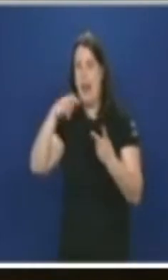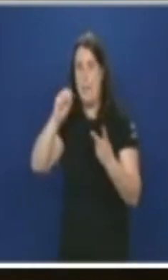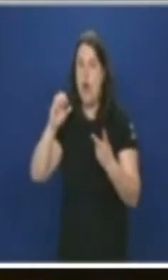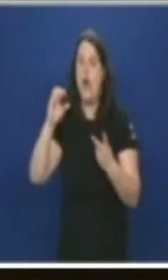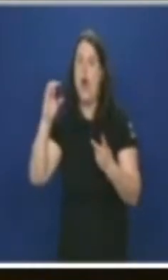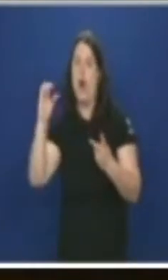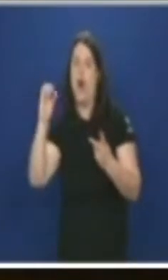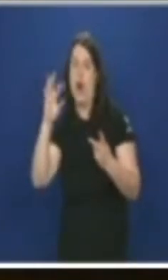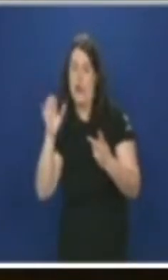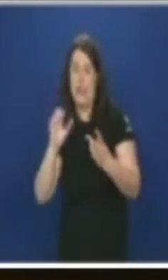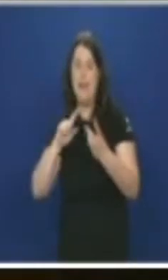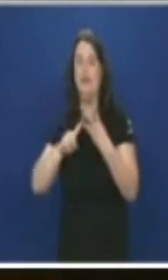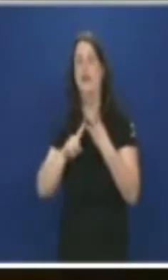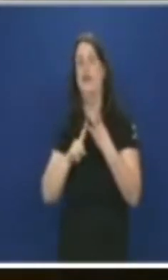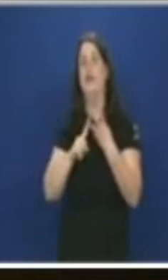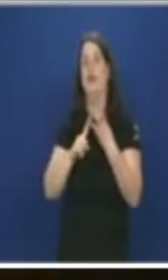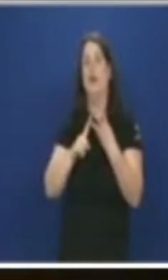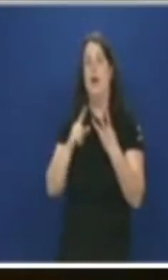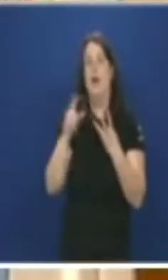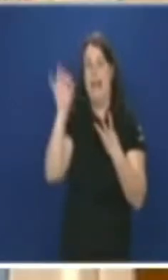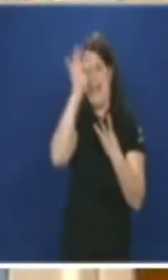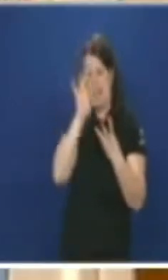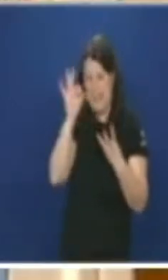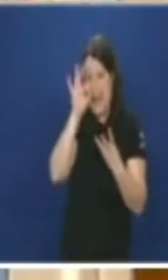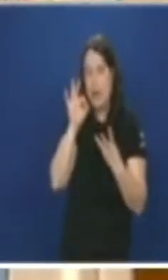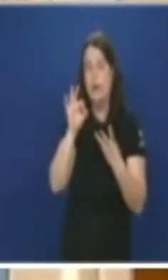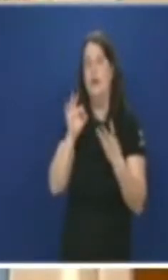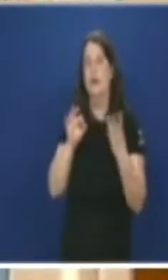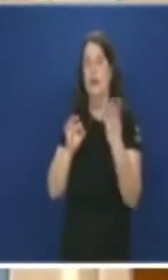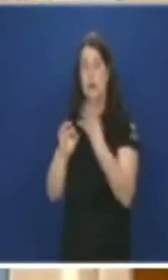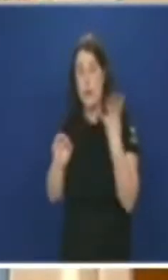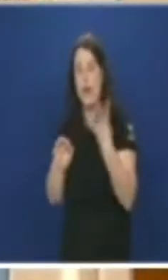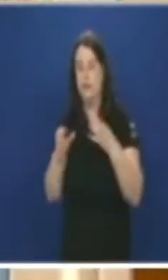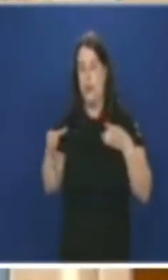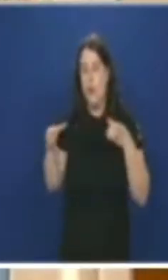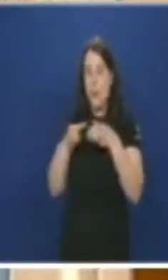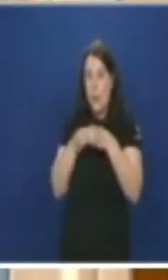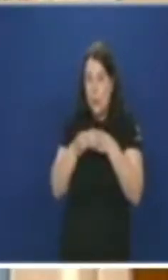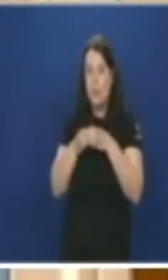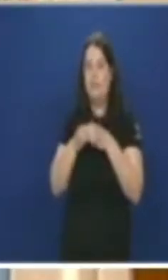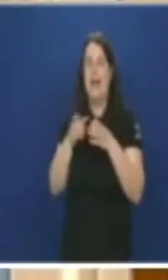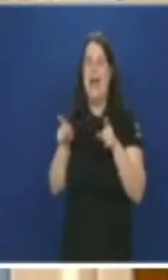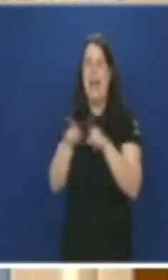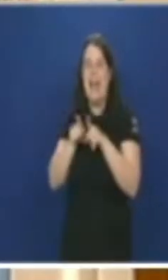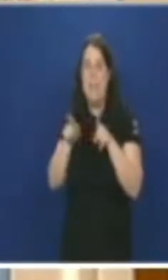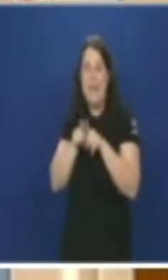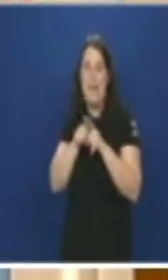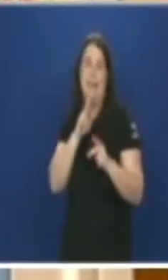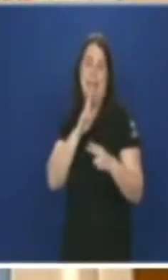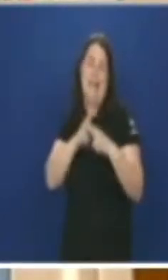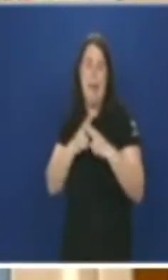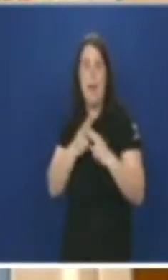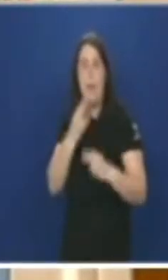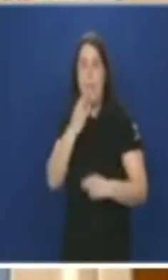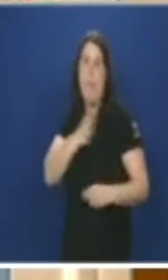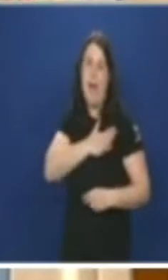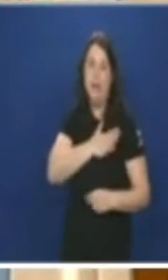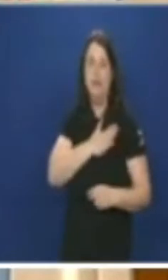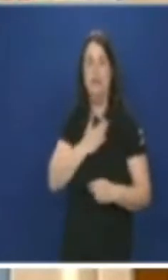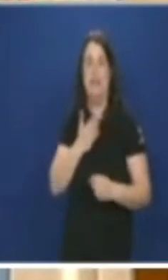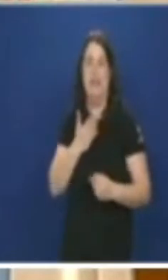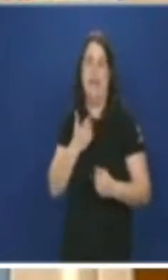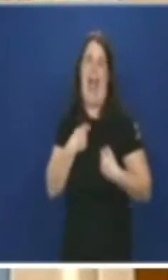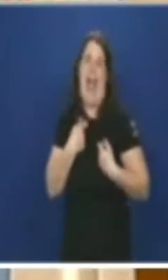e Alfonso Daniel Rodríguez Castelao, da Irmandade dos Bos e Xenerosos. En a súa